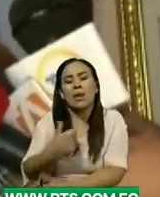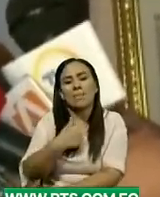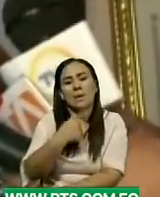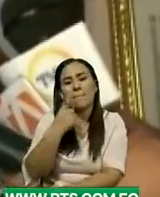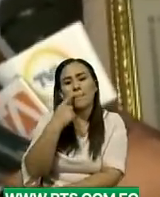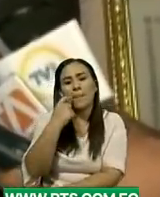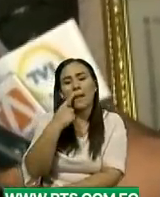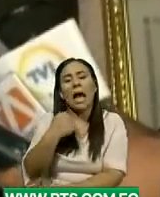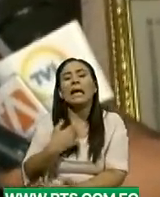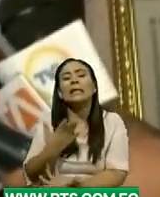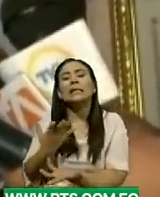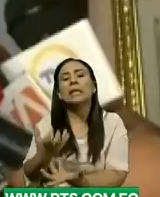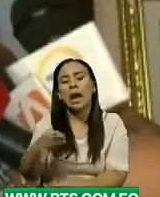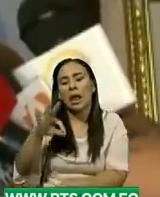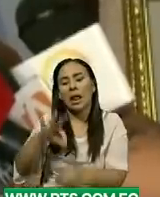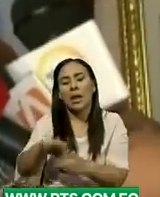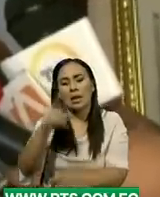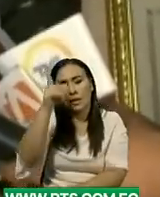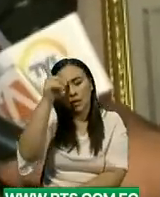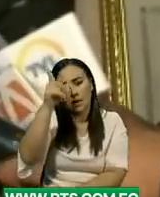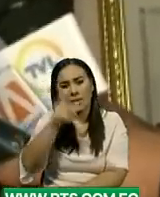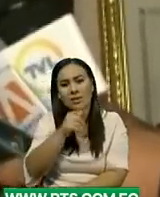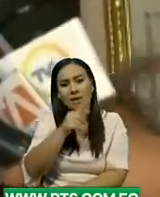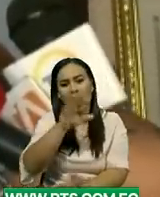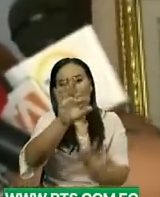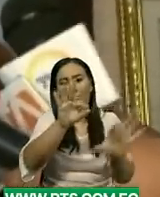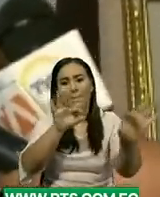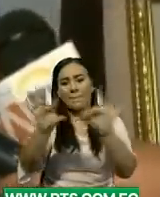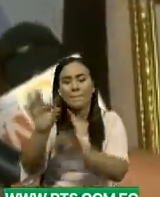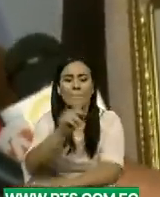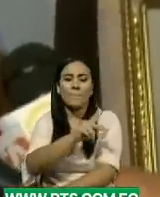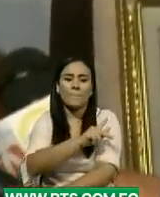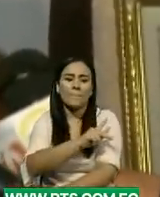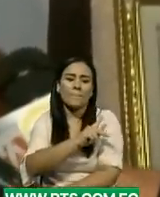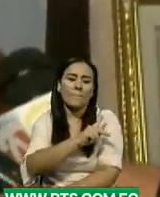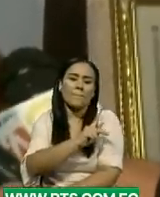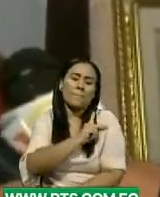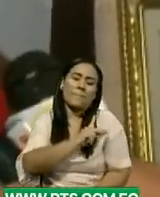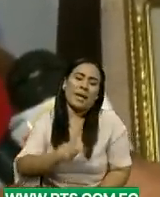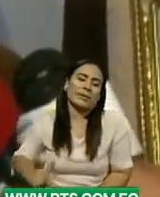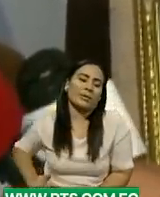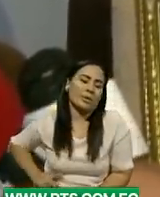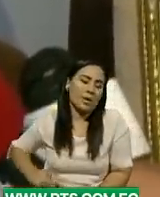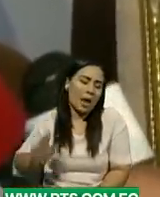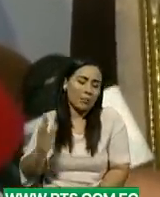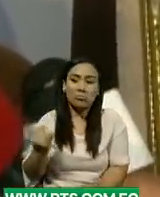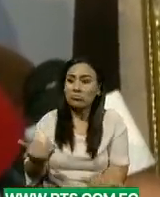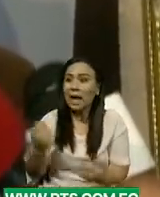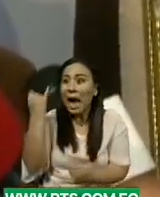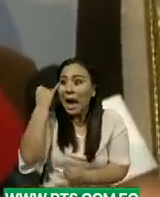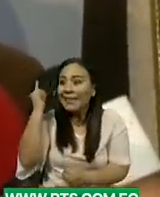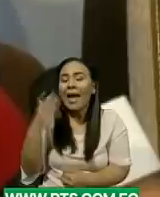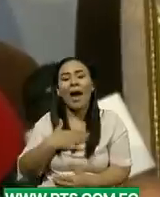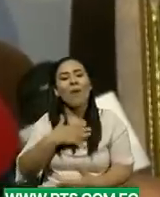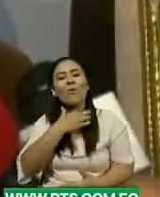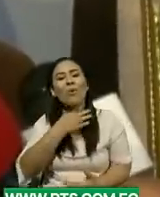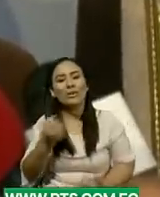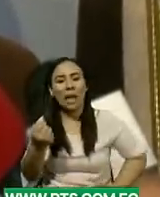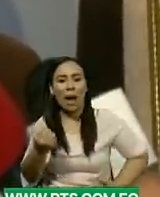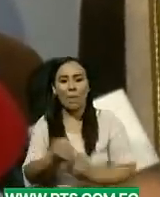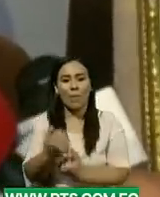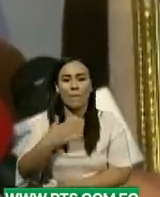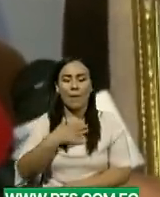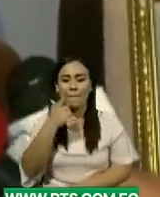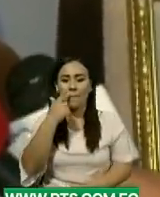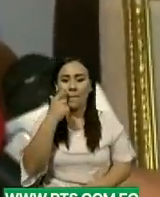sí, él quiere elegir a las dignidades. Entonces, esta iniciativa para ellos fue magnífica porque le ayuda a mi papi a